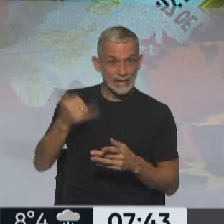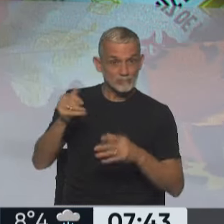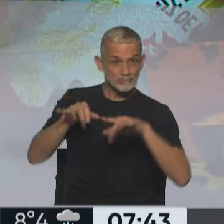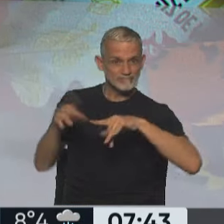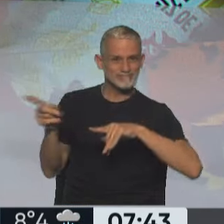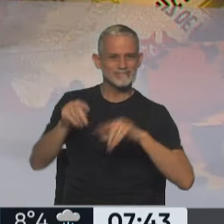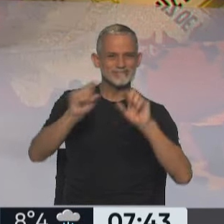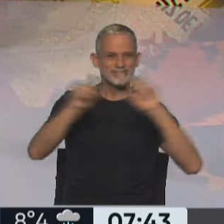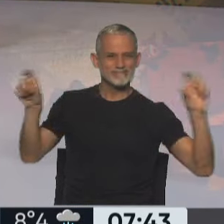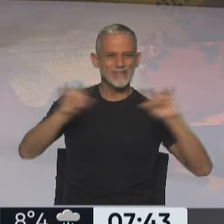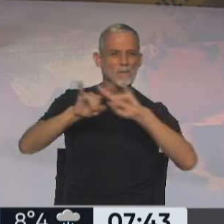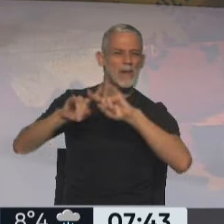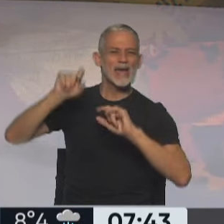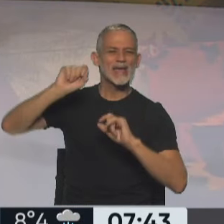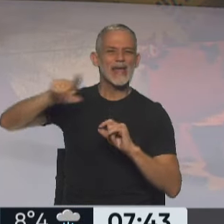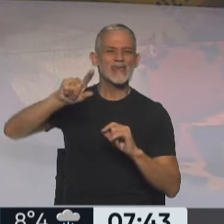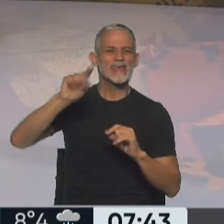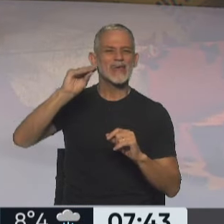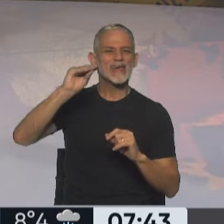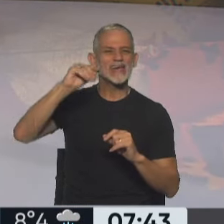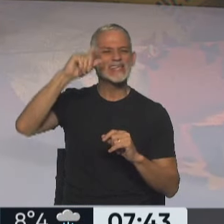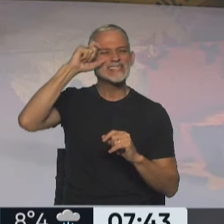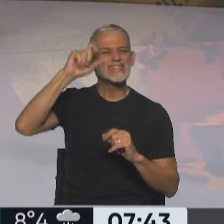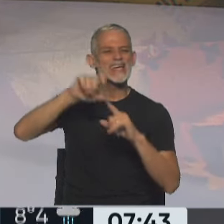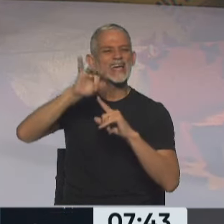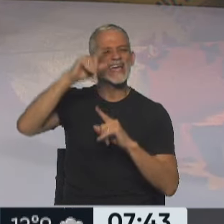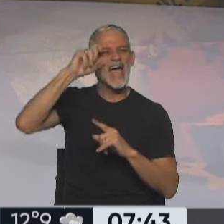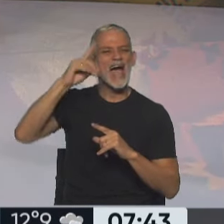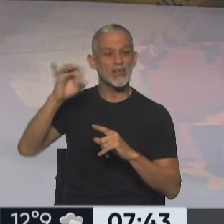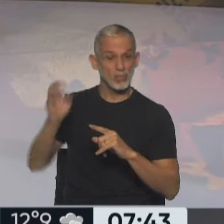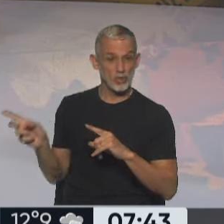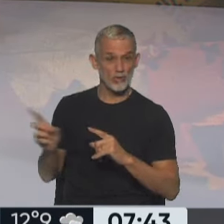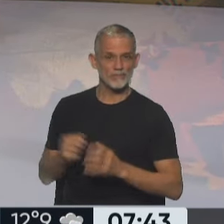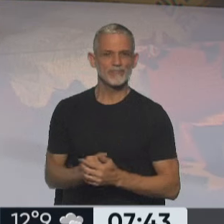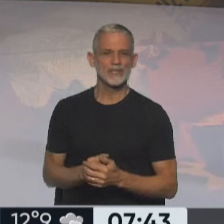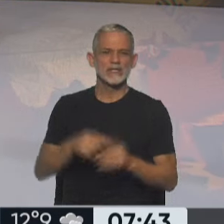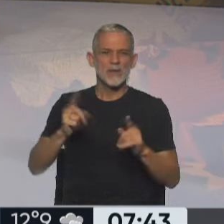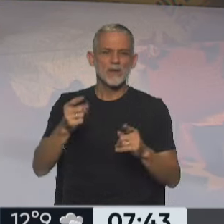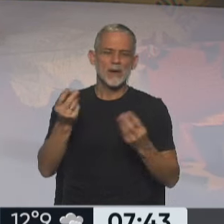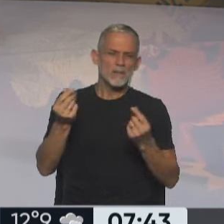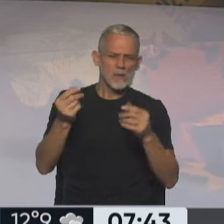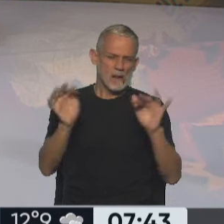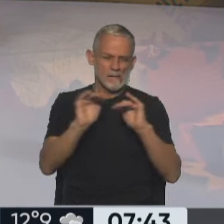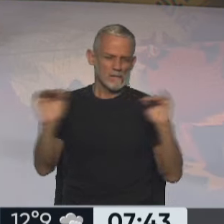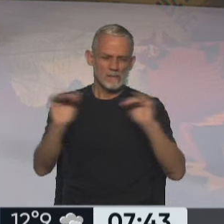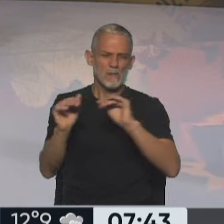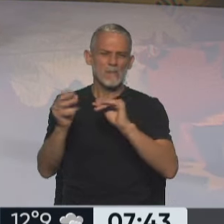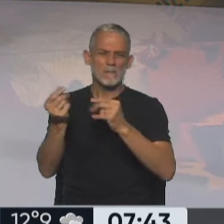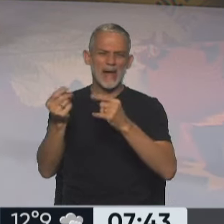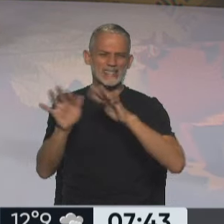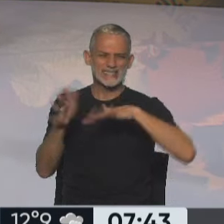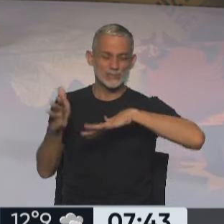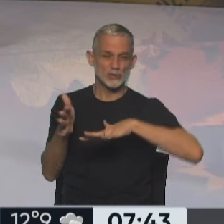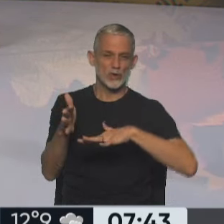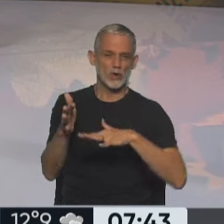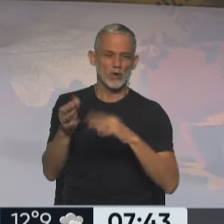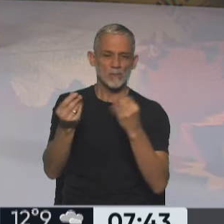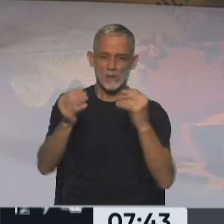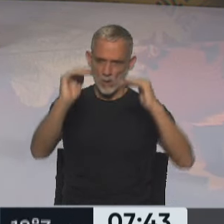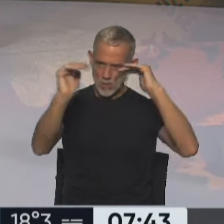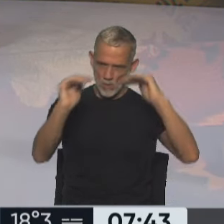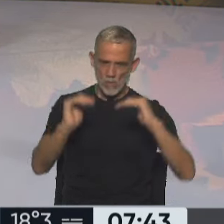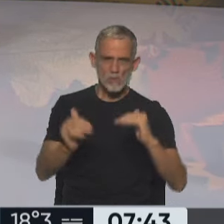esta calculadora de la página Chequeado, a diferencia del alquiler, igual el monto final es bastante parecido. Se tiene en cuenta el